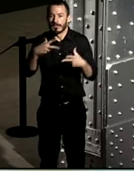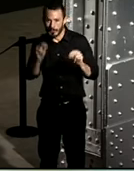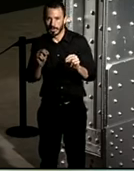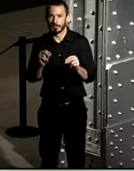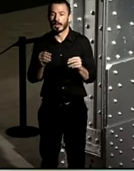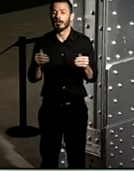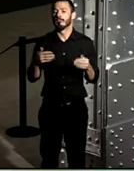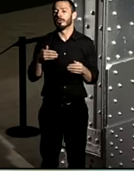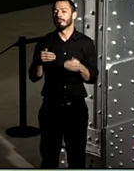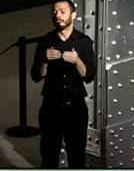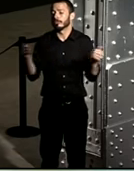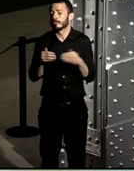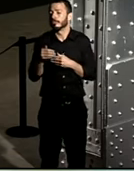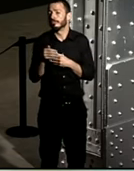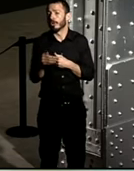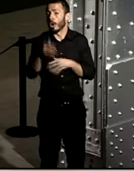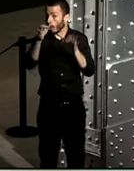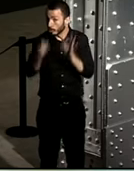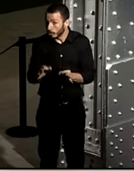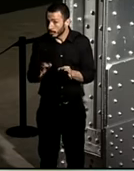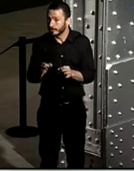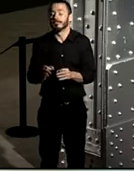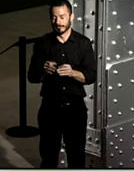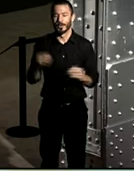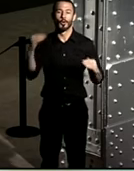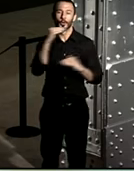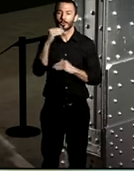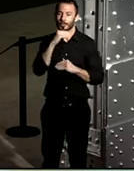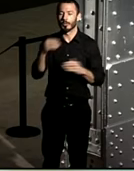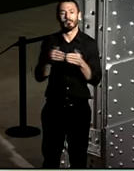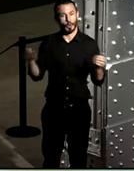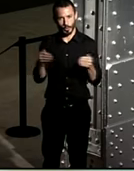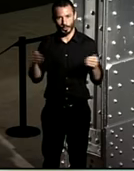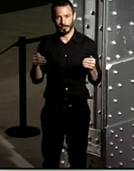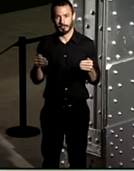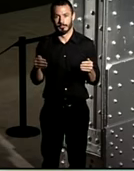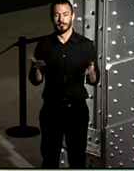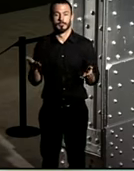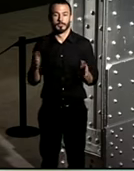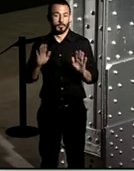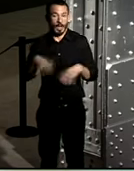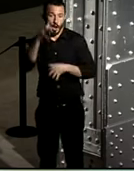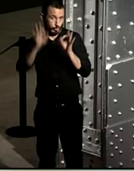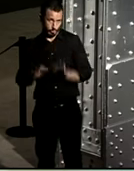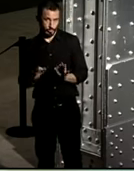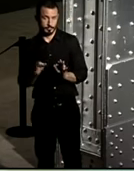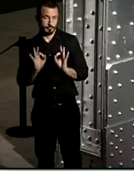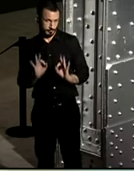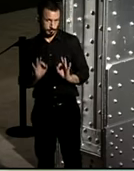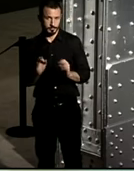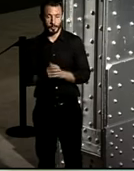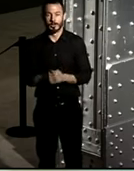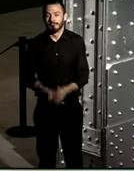el estreno seguramente para otoño la podremos ver. Para octubre. Para octubre, sí, prácticamente para otoño. Bueno,